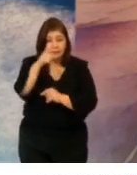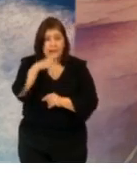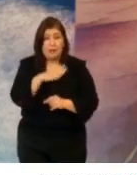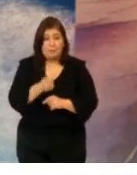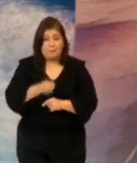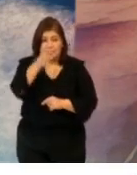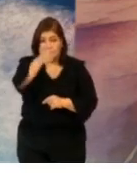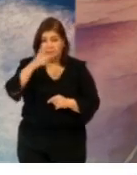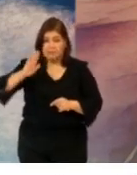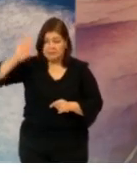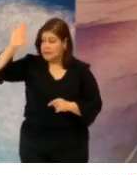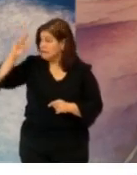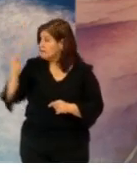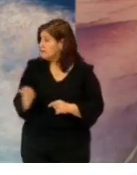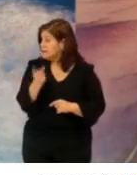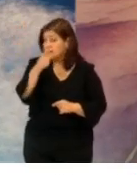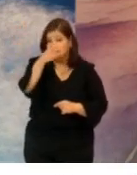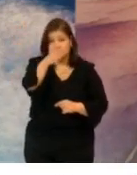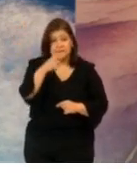primera pregunta.